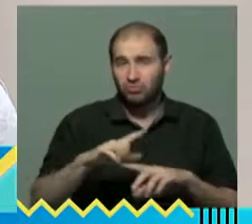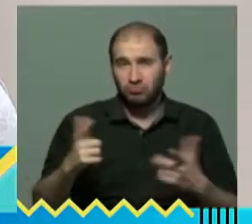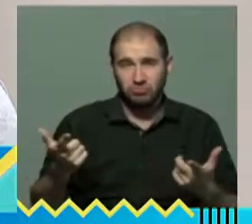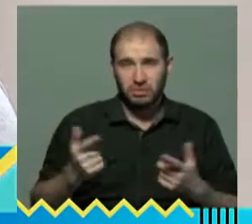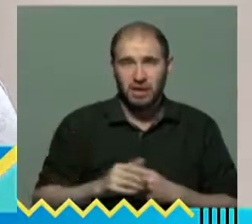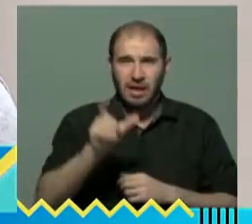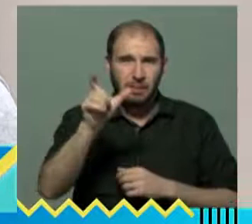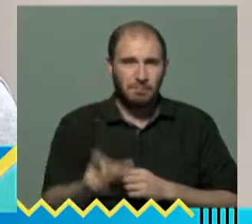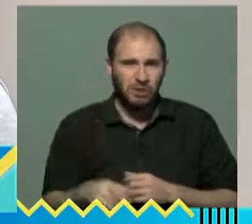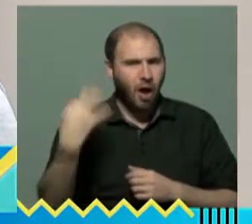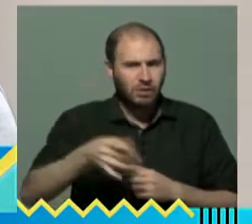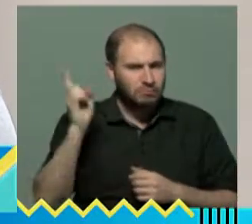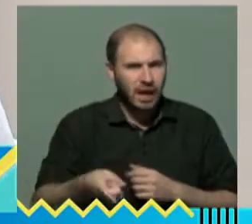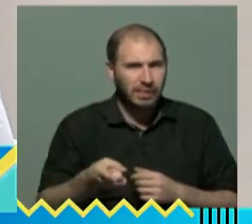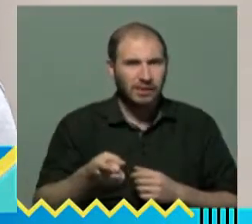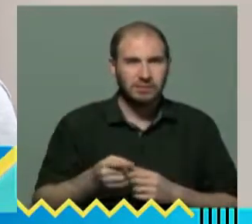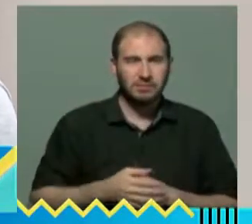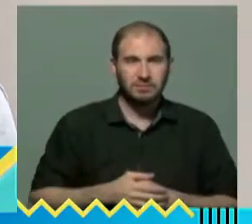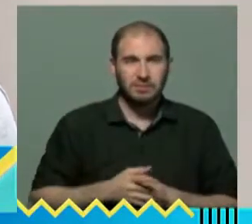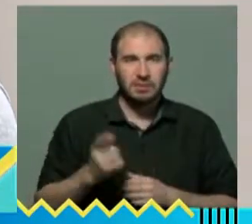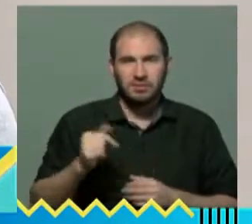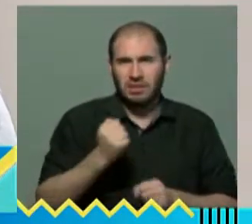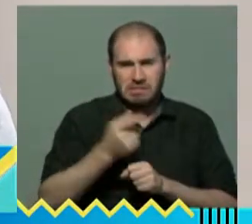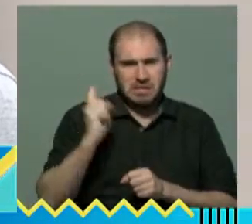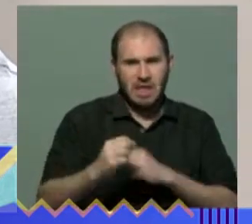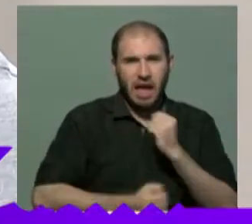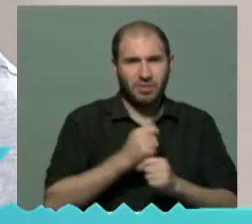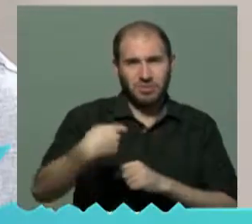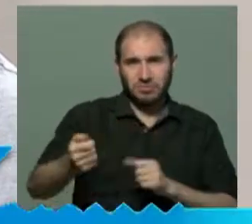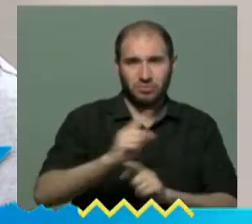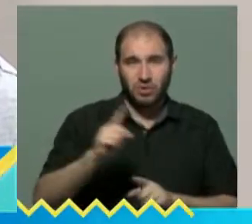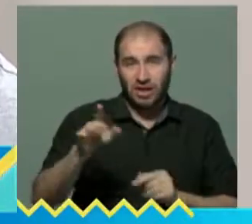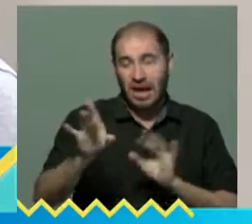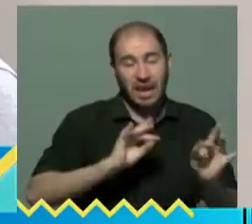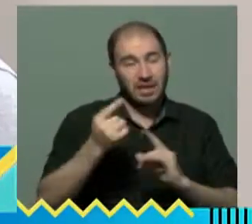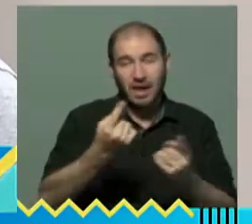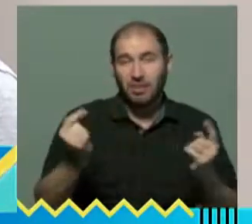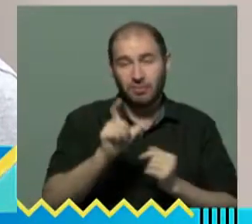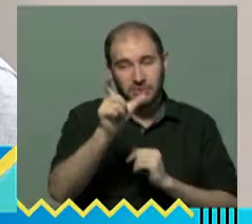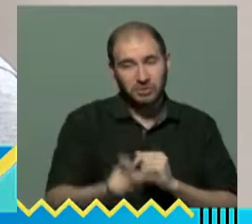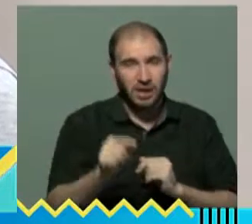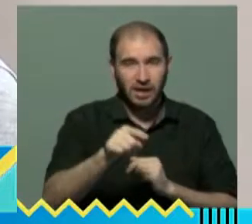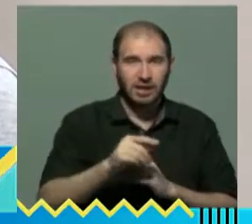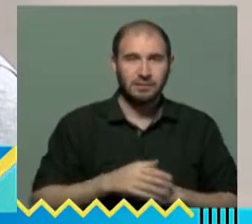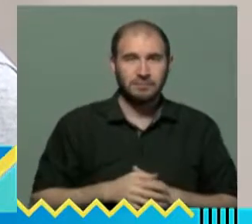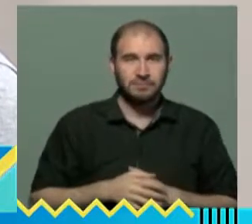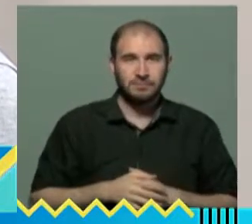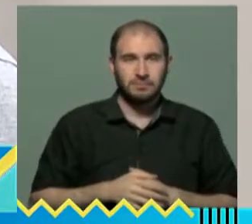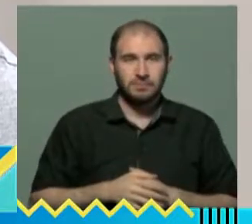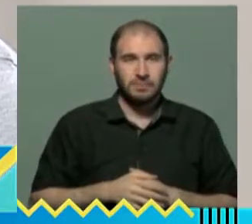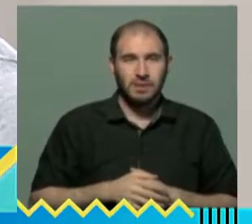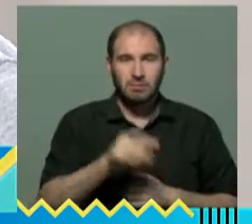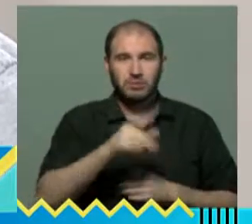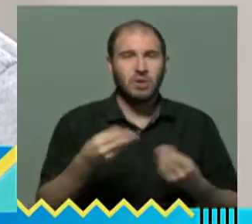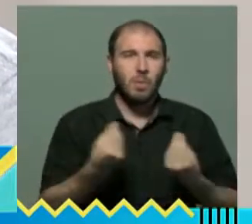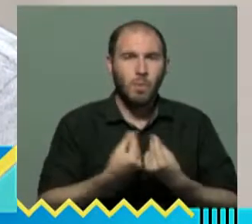que la persona se lo obliga a que tiene que seguir trabajando hasta que se jubile, sino que es opcional para la persona. En ese sentido, muchas